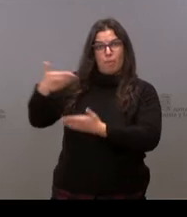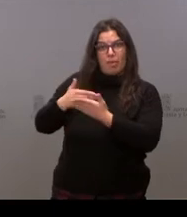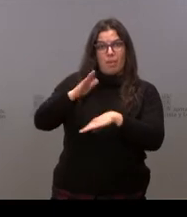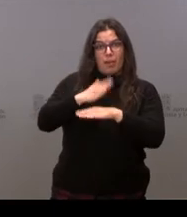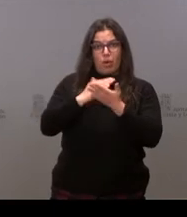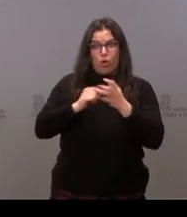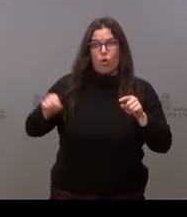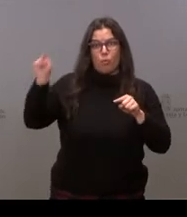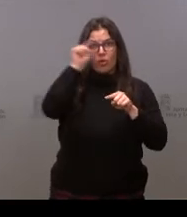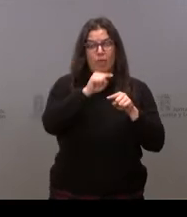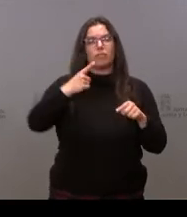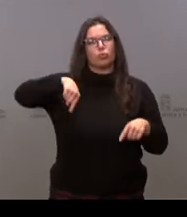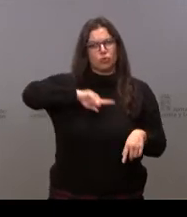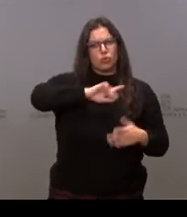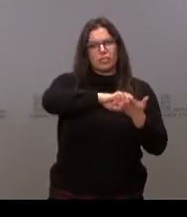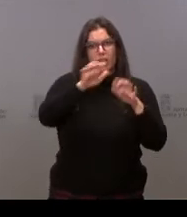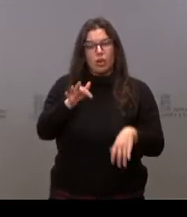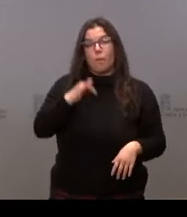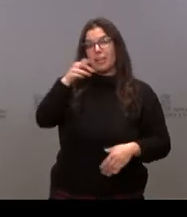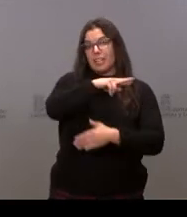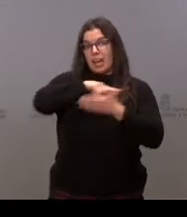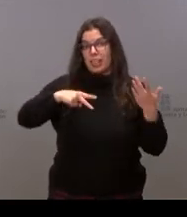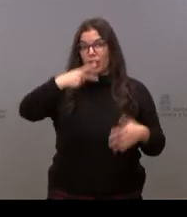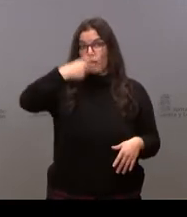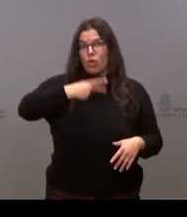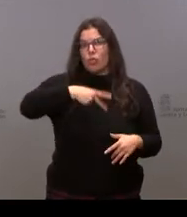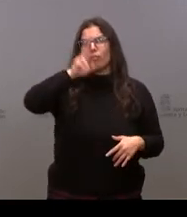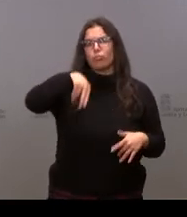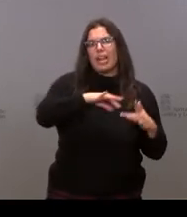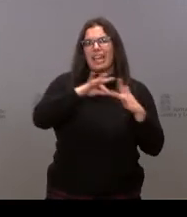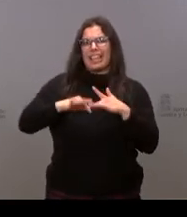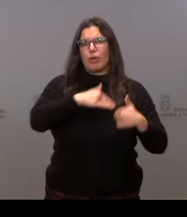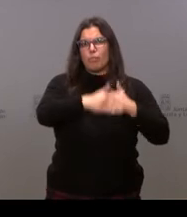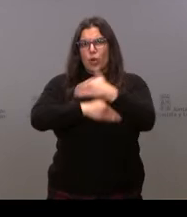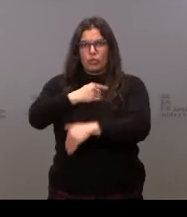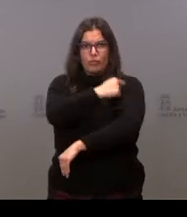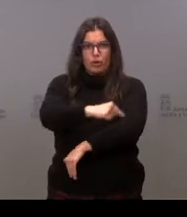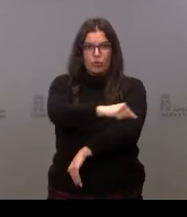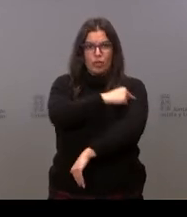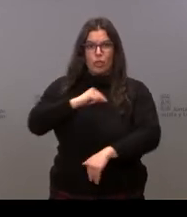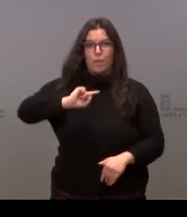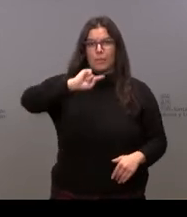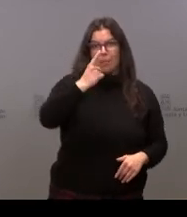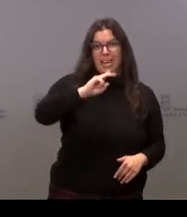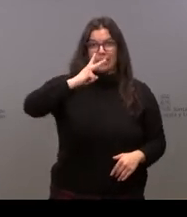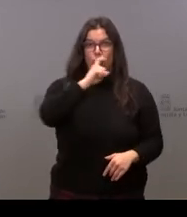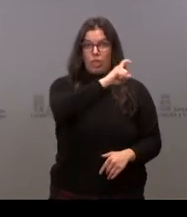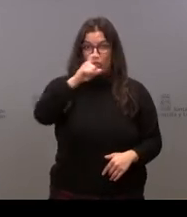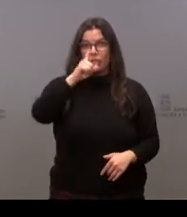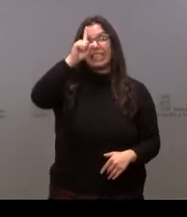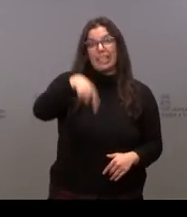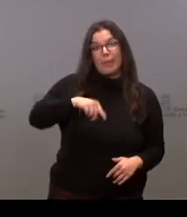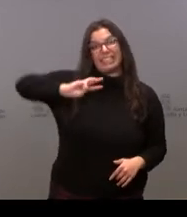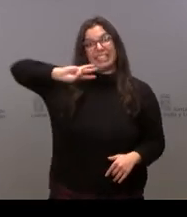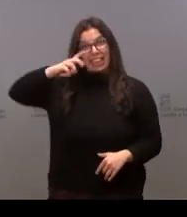de castilla y león' junto a galicia lideran el proceso de vacunación de la primera y de la segunda dosis pero también de la